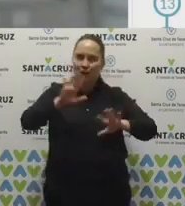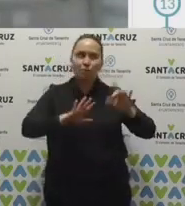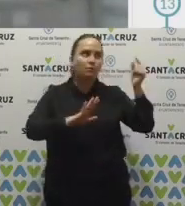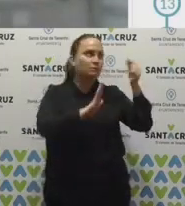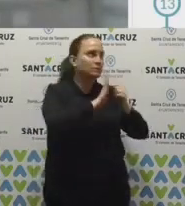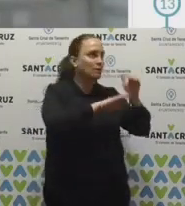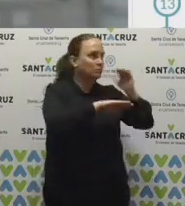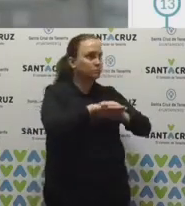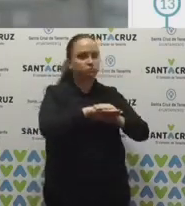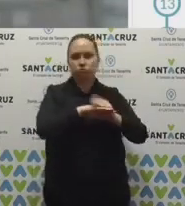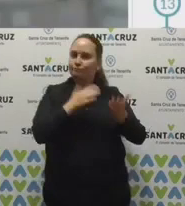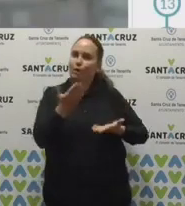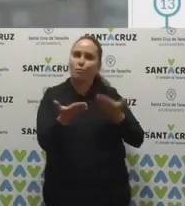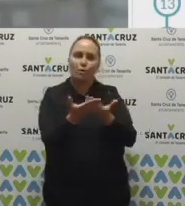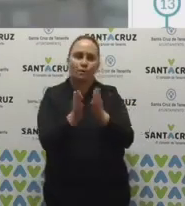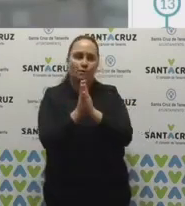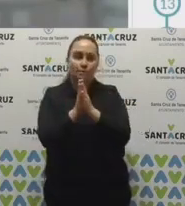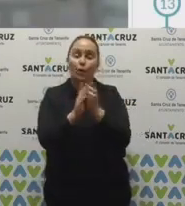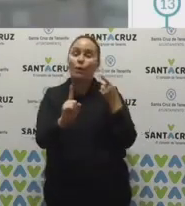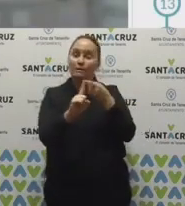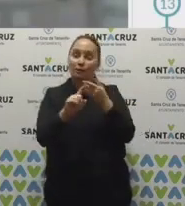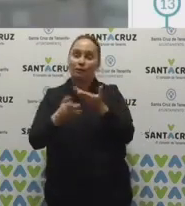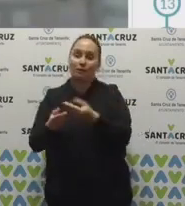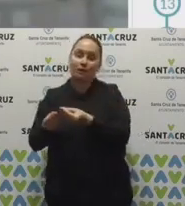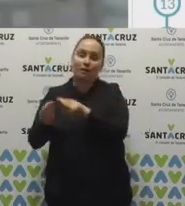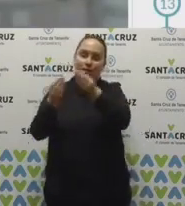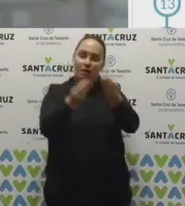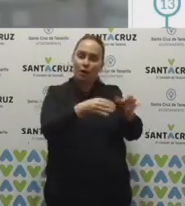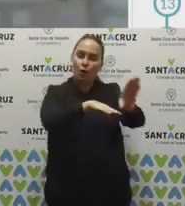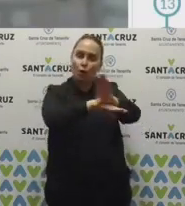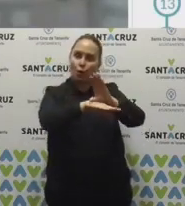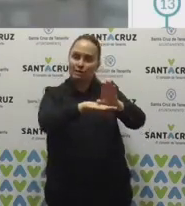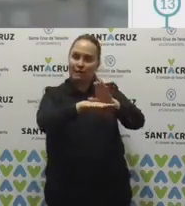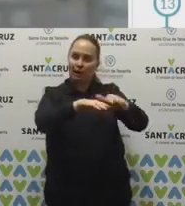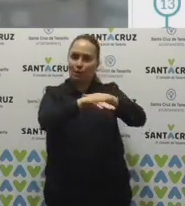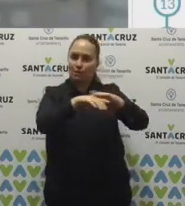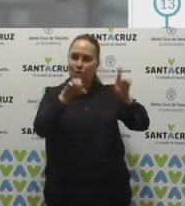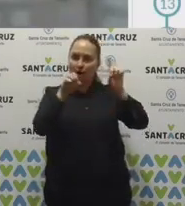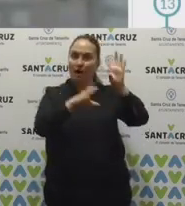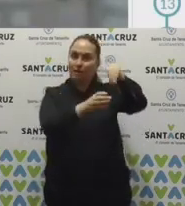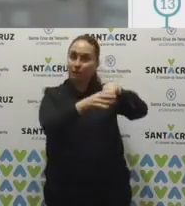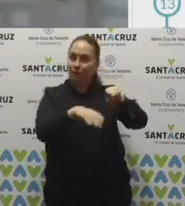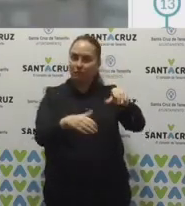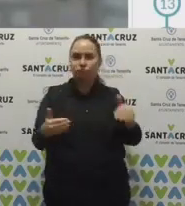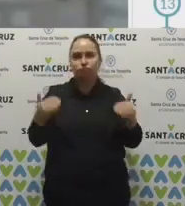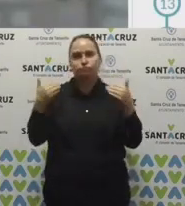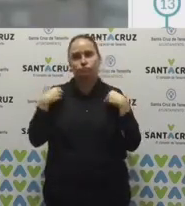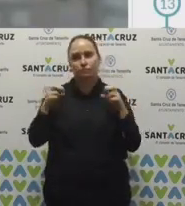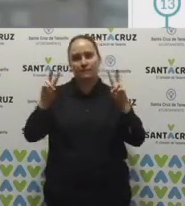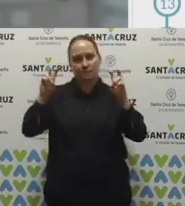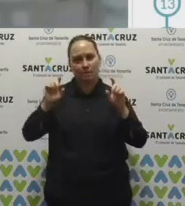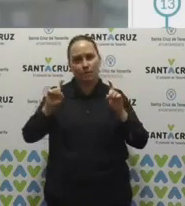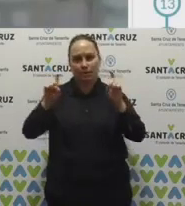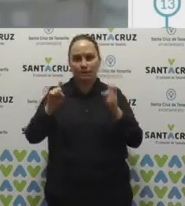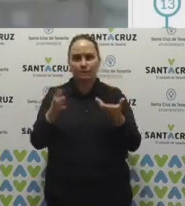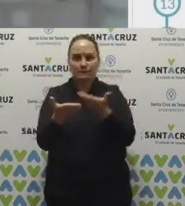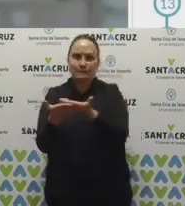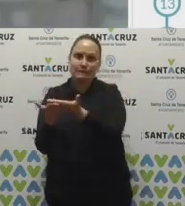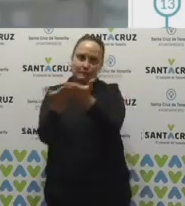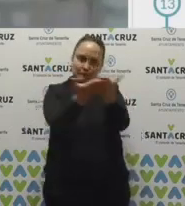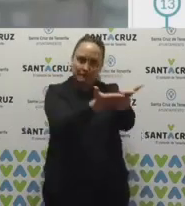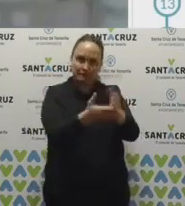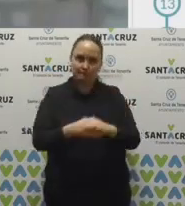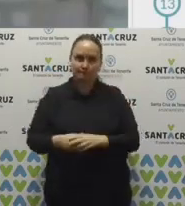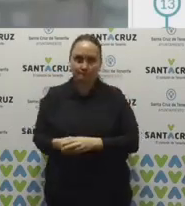a la consejería de educación del gobierno de canarias que es la que tiene las competencias que en materia de cátedra han